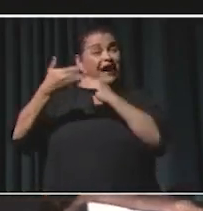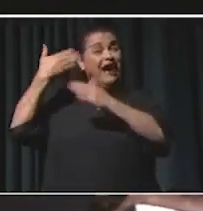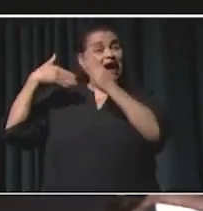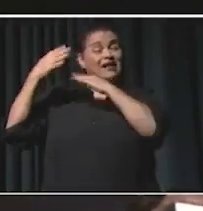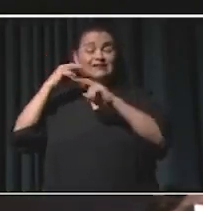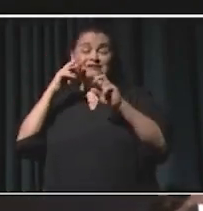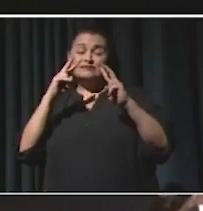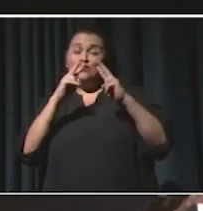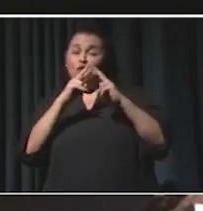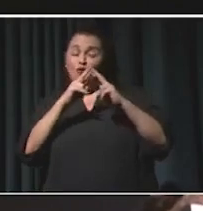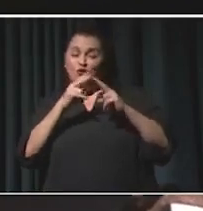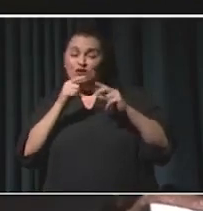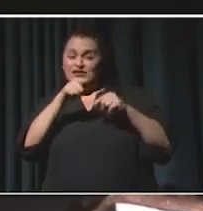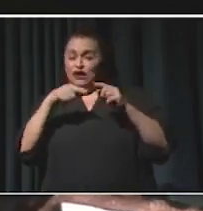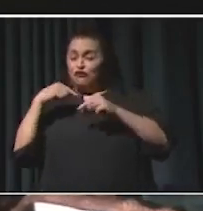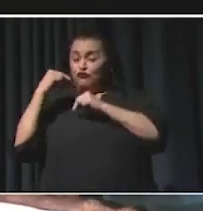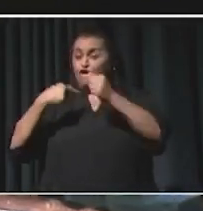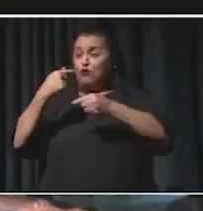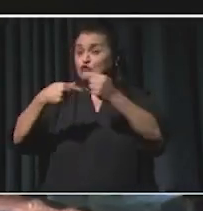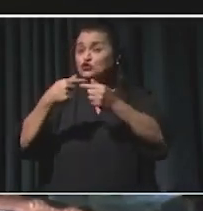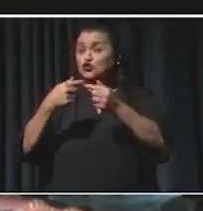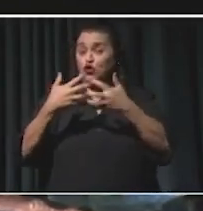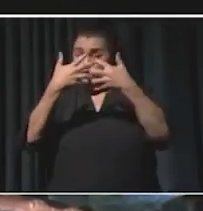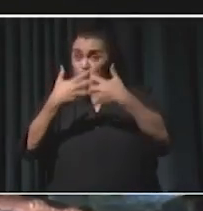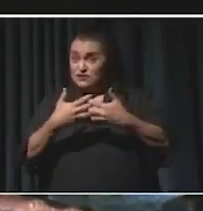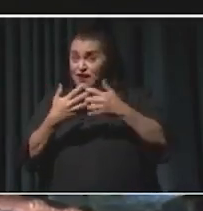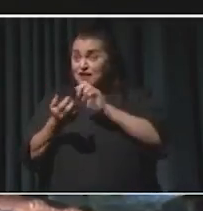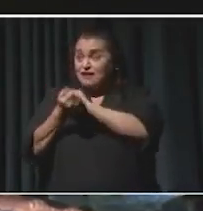conocíamos como la revolución industrial,